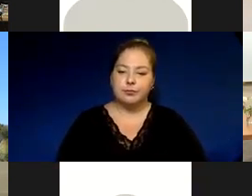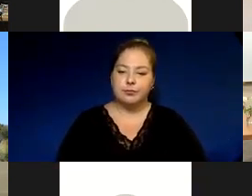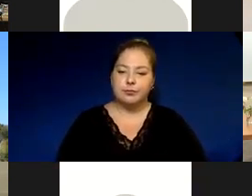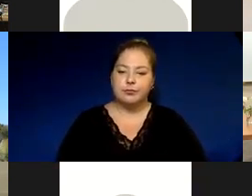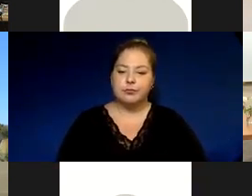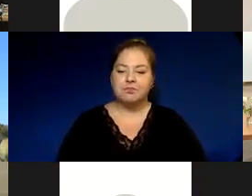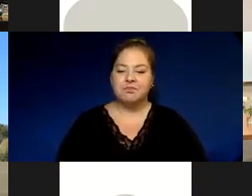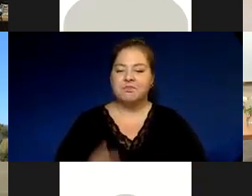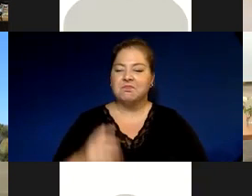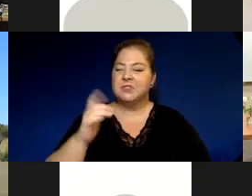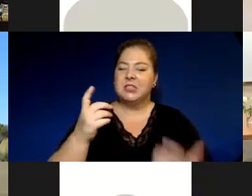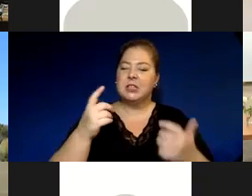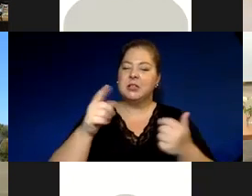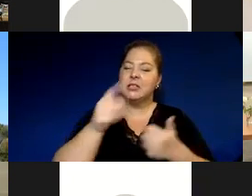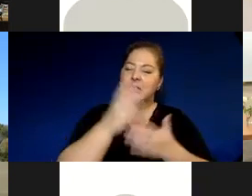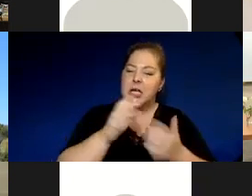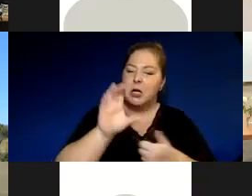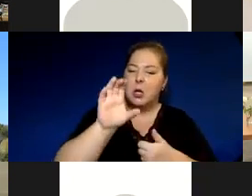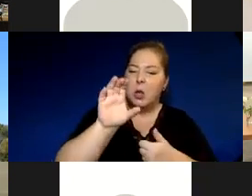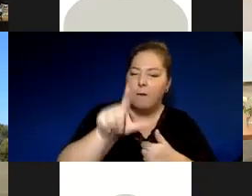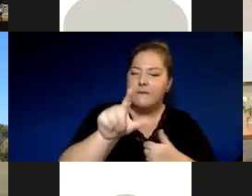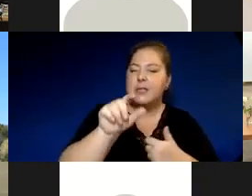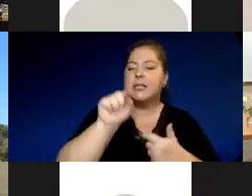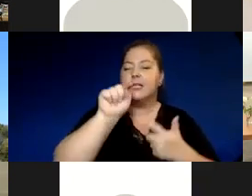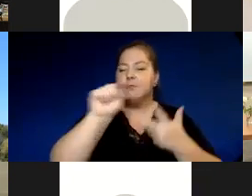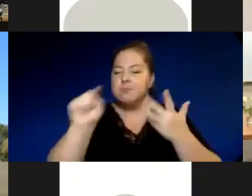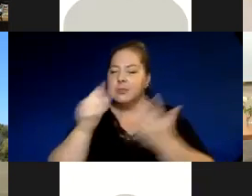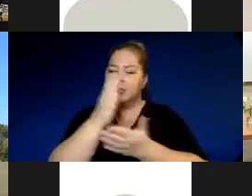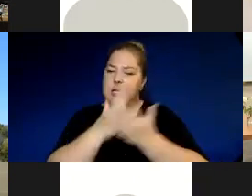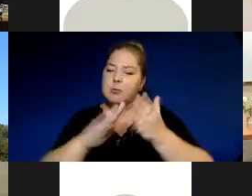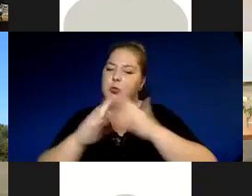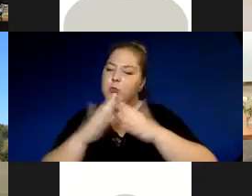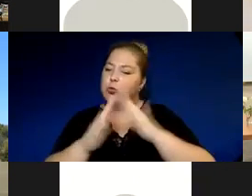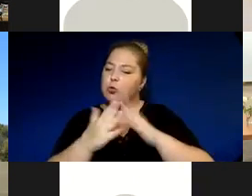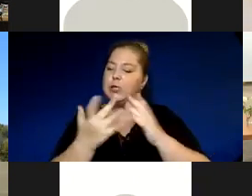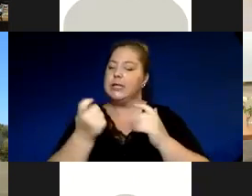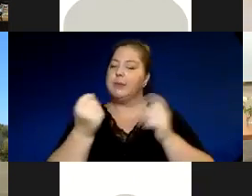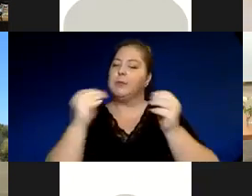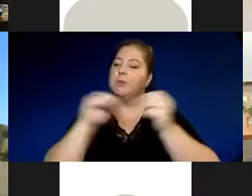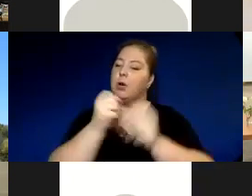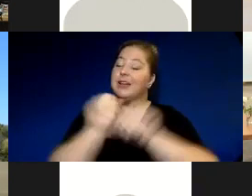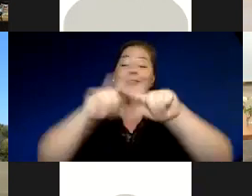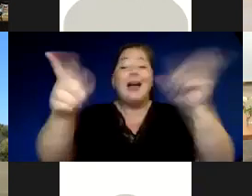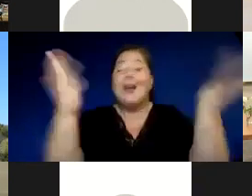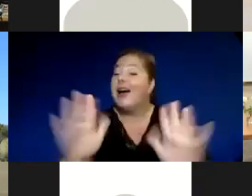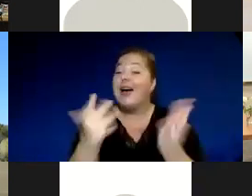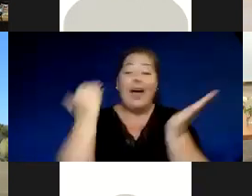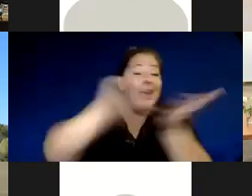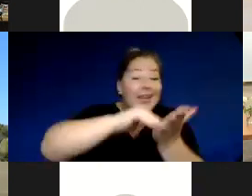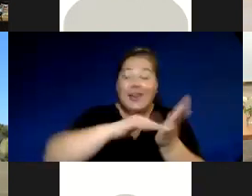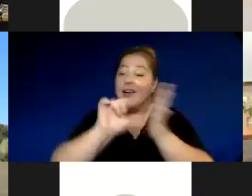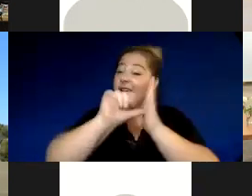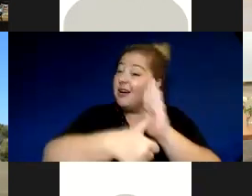Pero, dicho eso, con los sistemas de tormentas eléctricas, puede